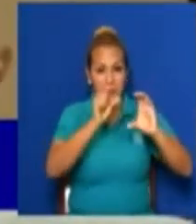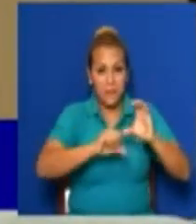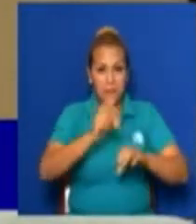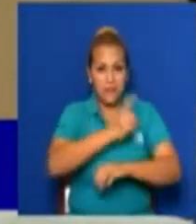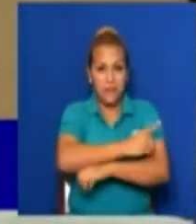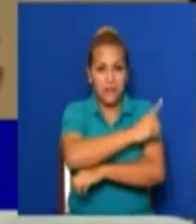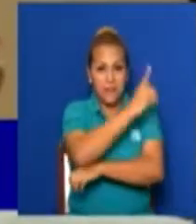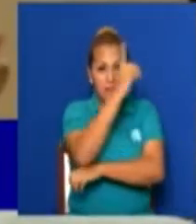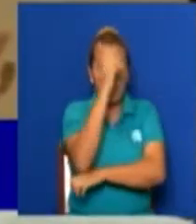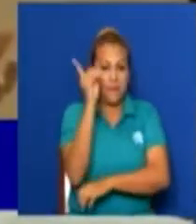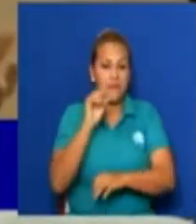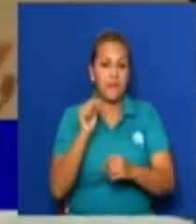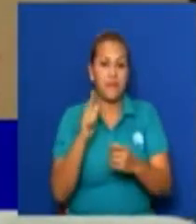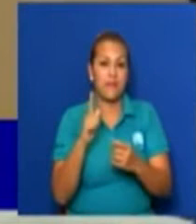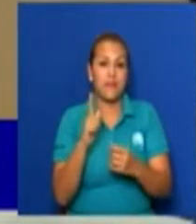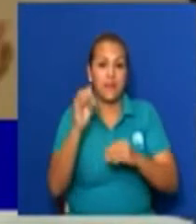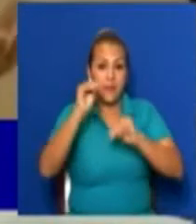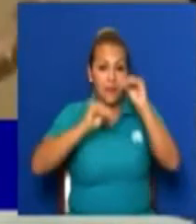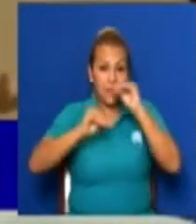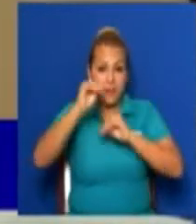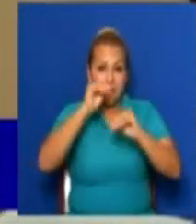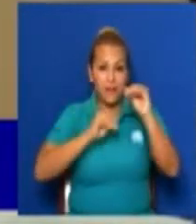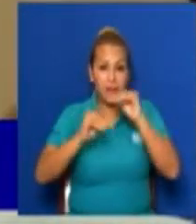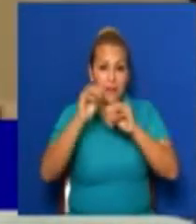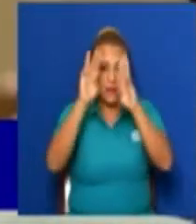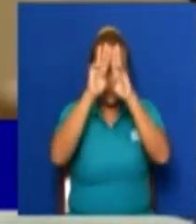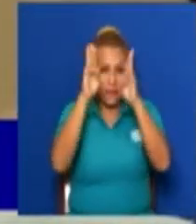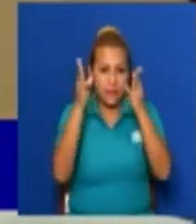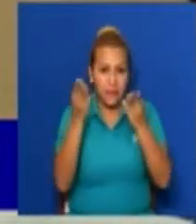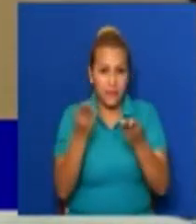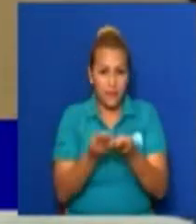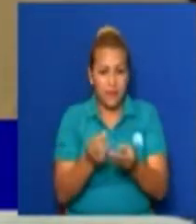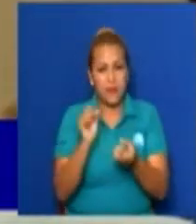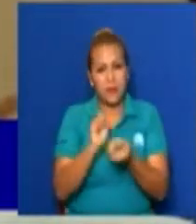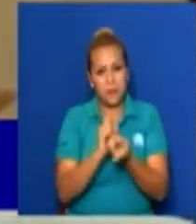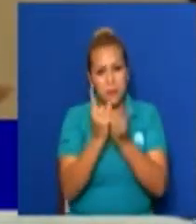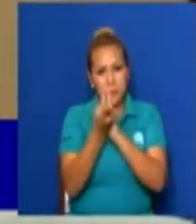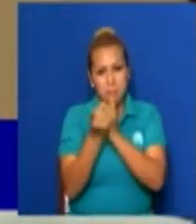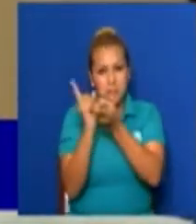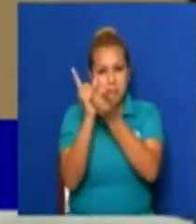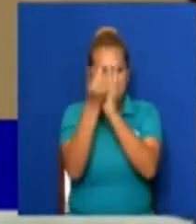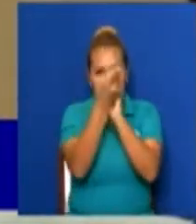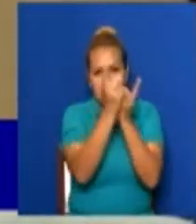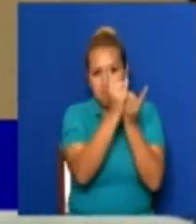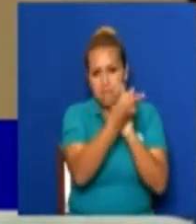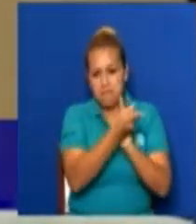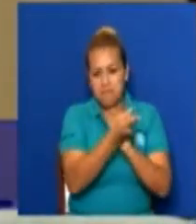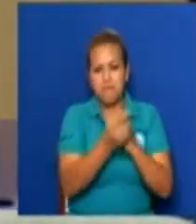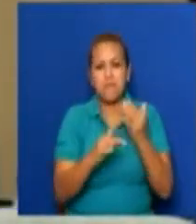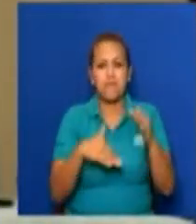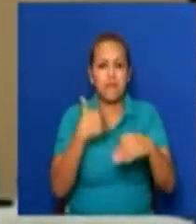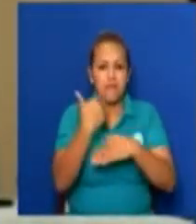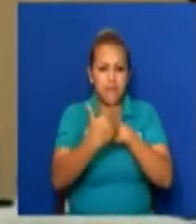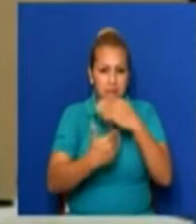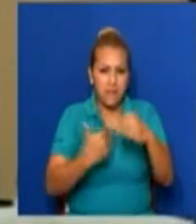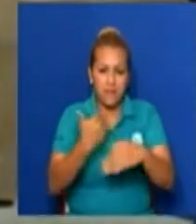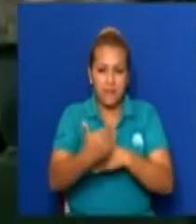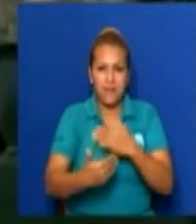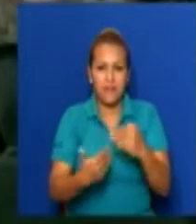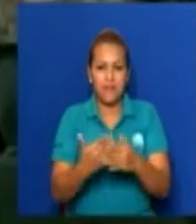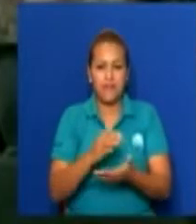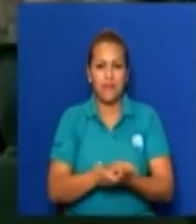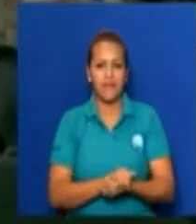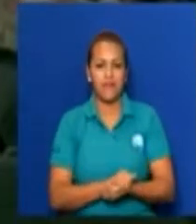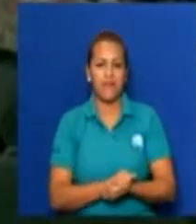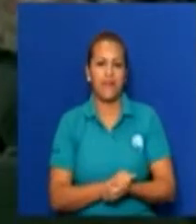global se va modernizando y va avanzando. Y es bajo esas expectativas es que